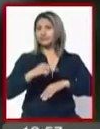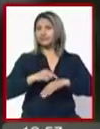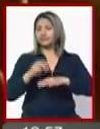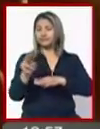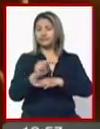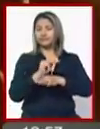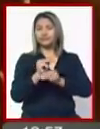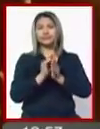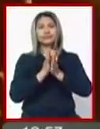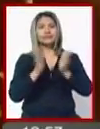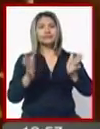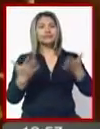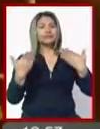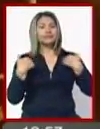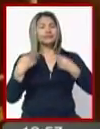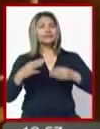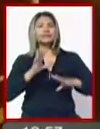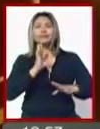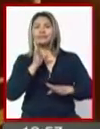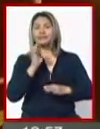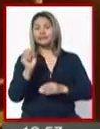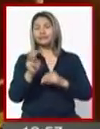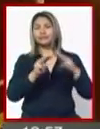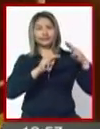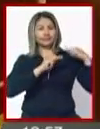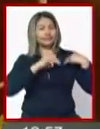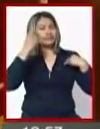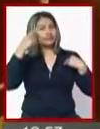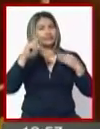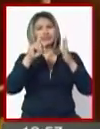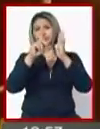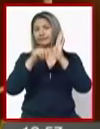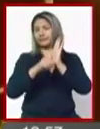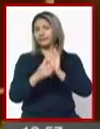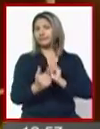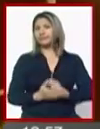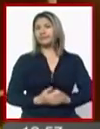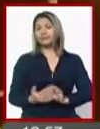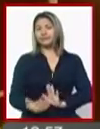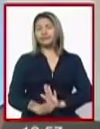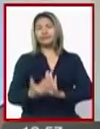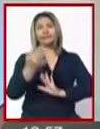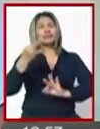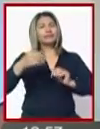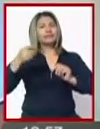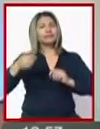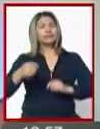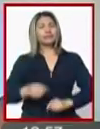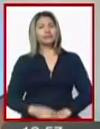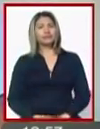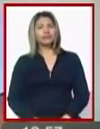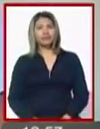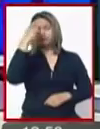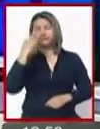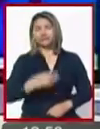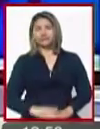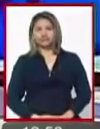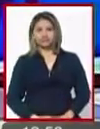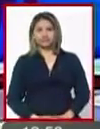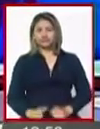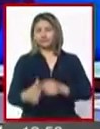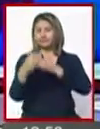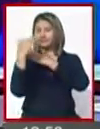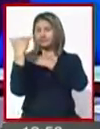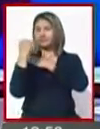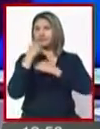el Ministerio Público tomará la declaración del militar para que posteriormente sea puesto ante un juez cautelar. Y en